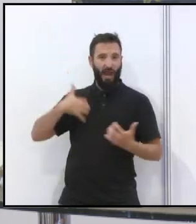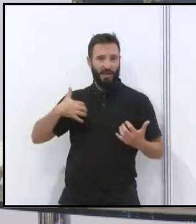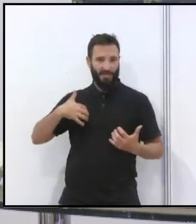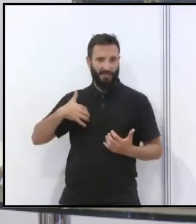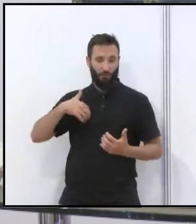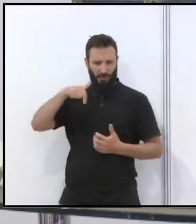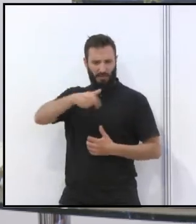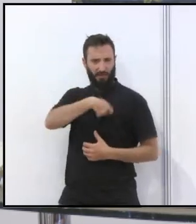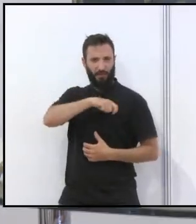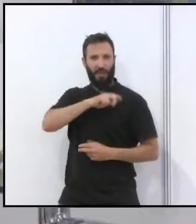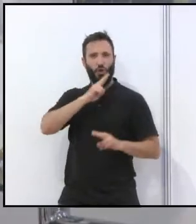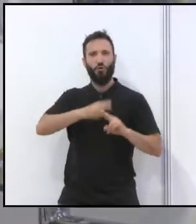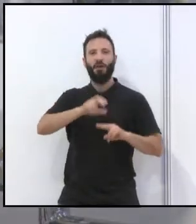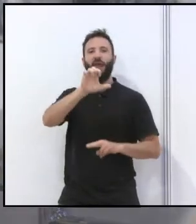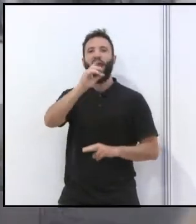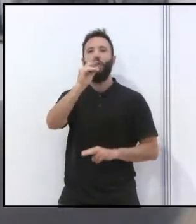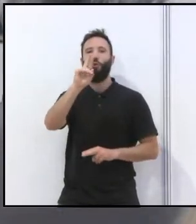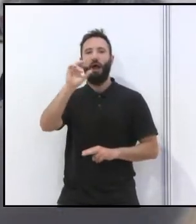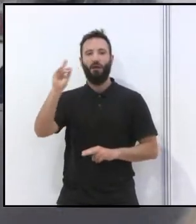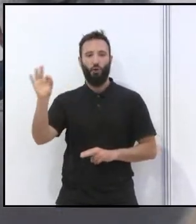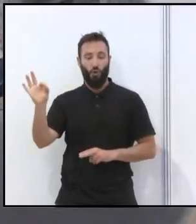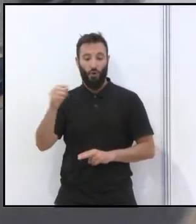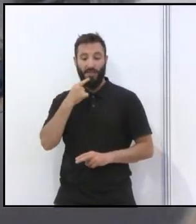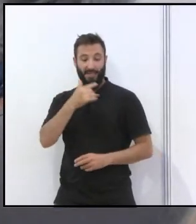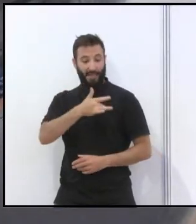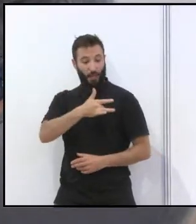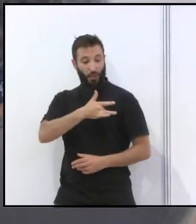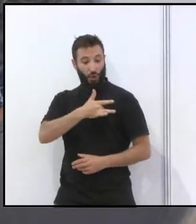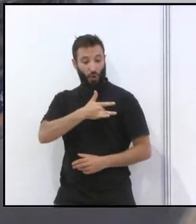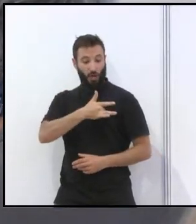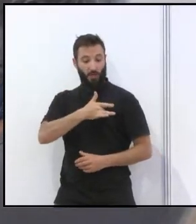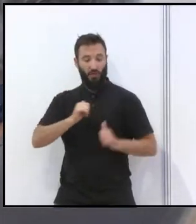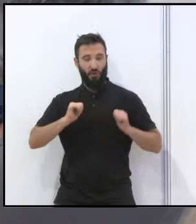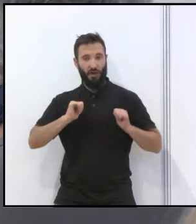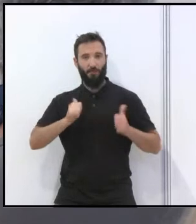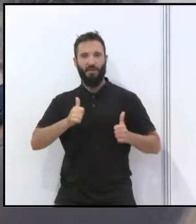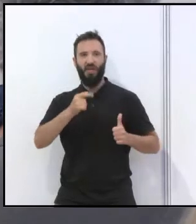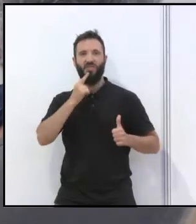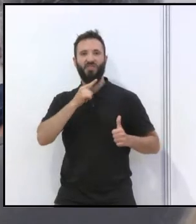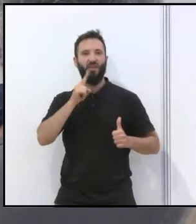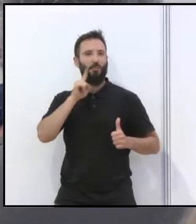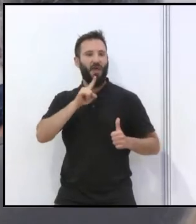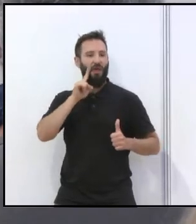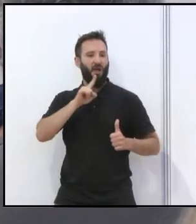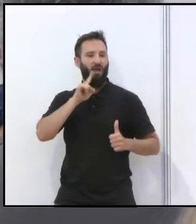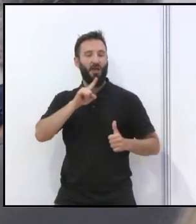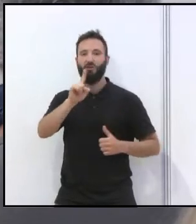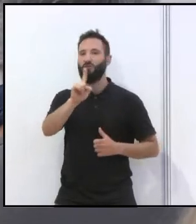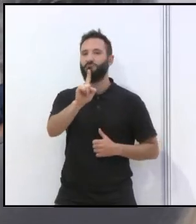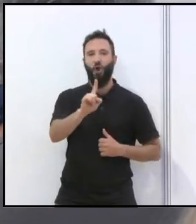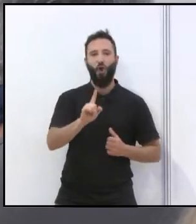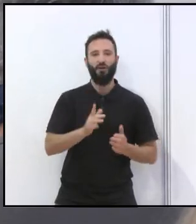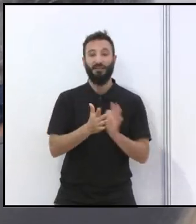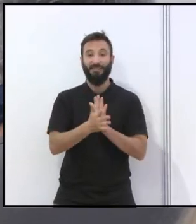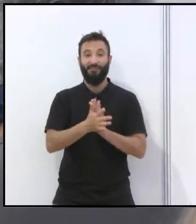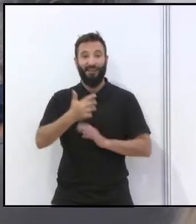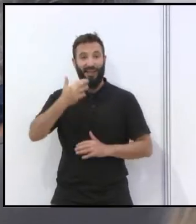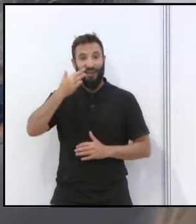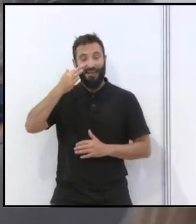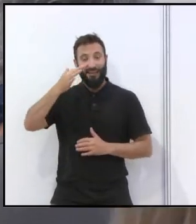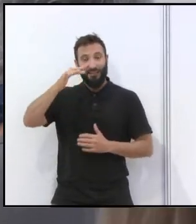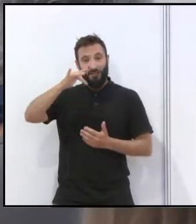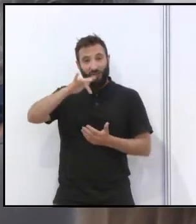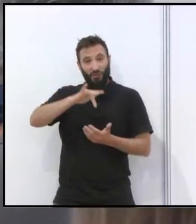dice que el corazón no empiece a balbucear mentiras, sino que sea la